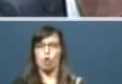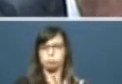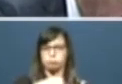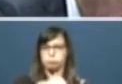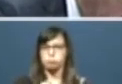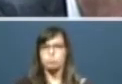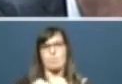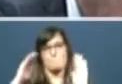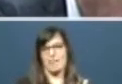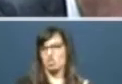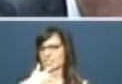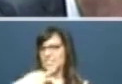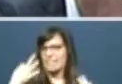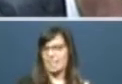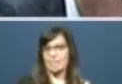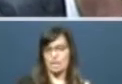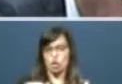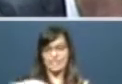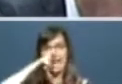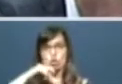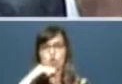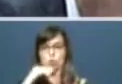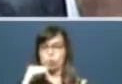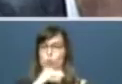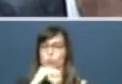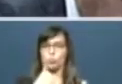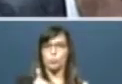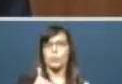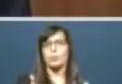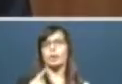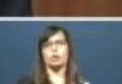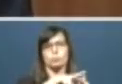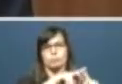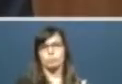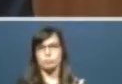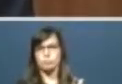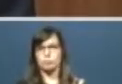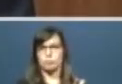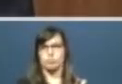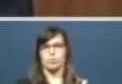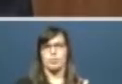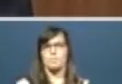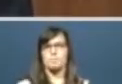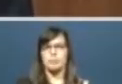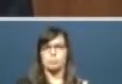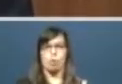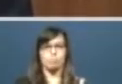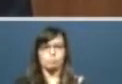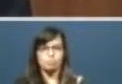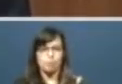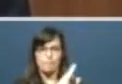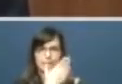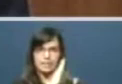de este año finalizaremos la revisión de los cerca de 160 procedimientos administrativos de mayor impacto en la creación y en el